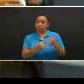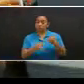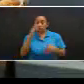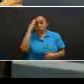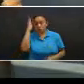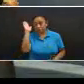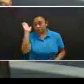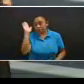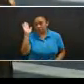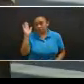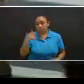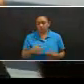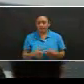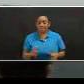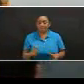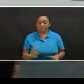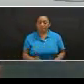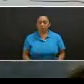Pero